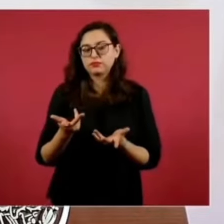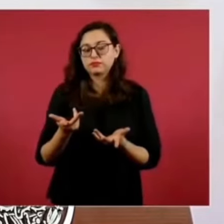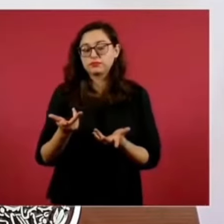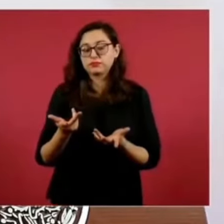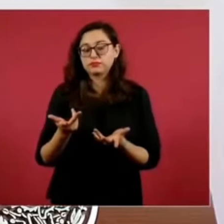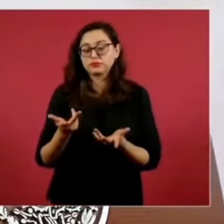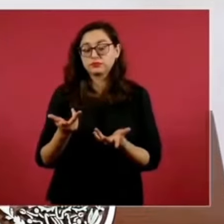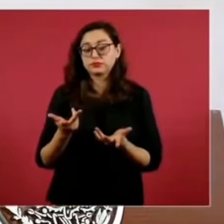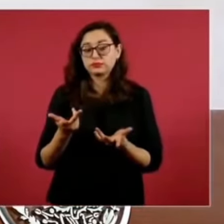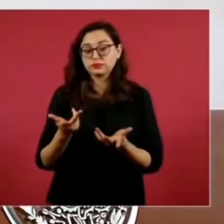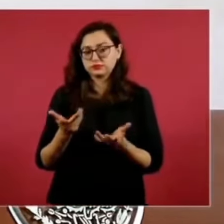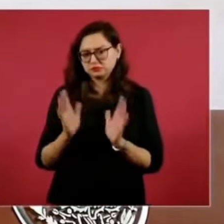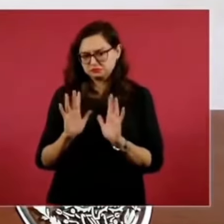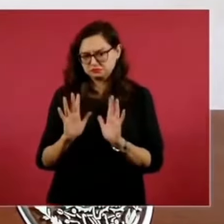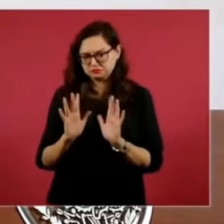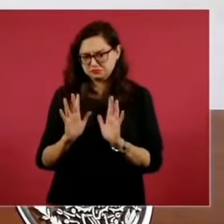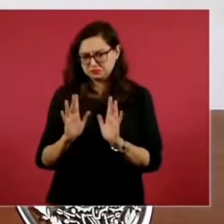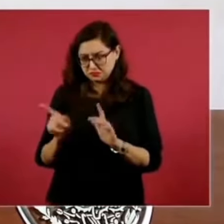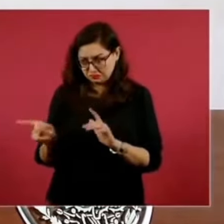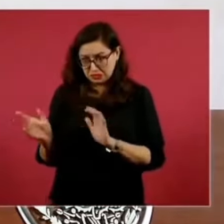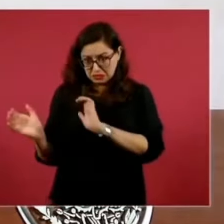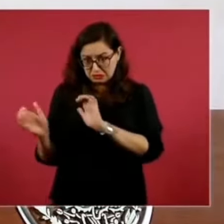y esperar